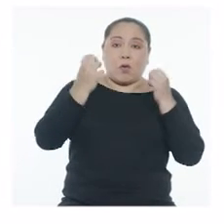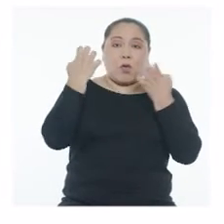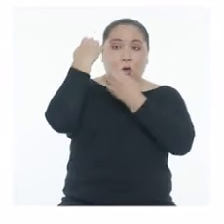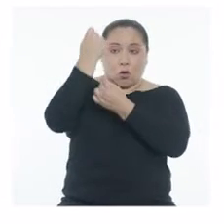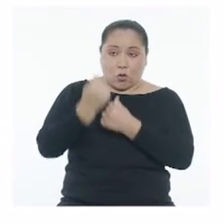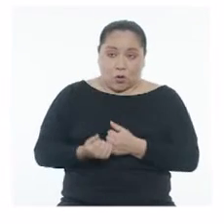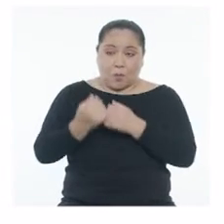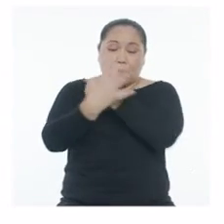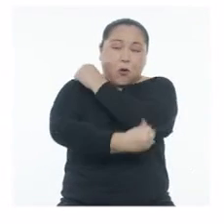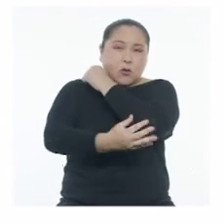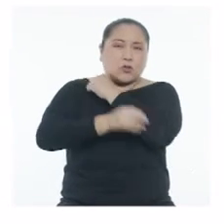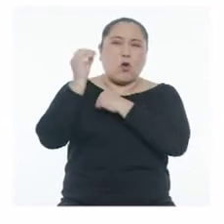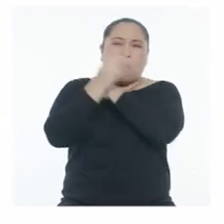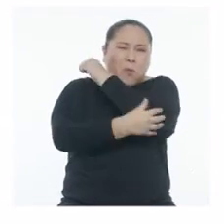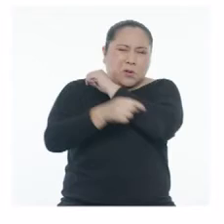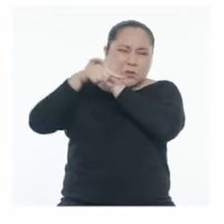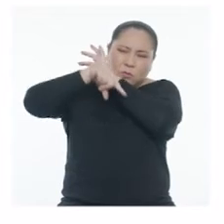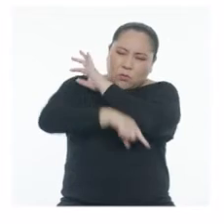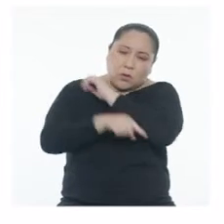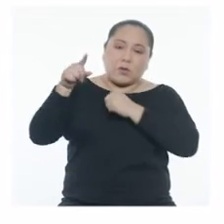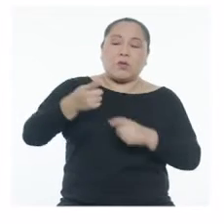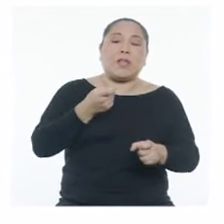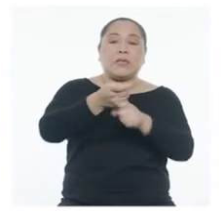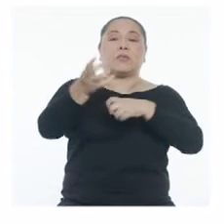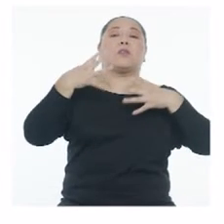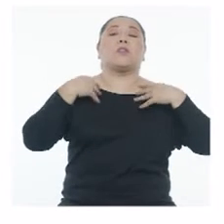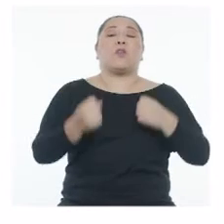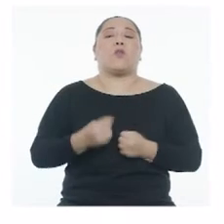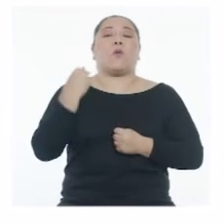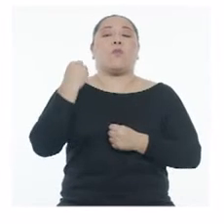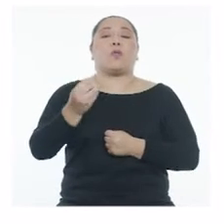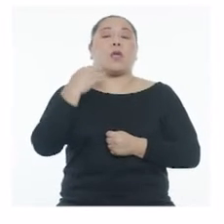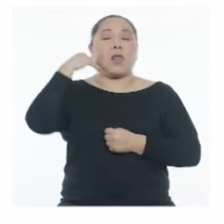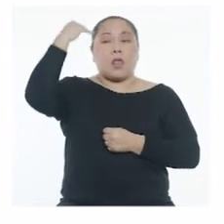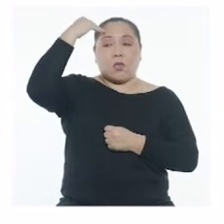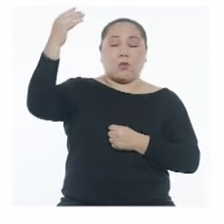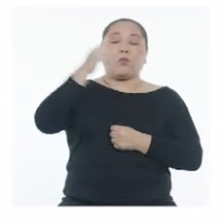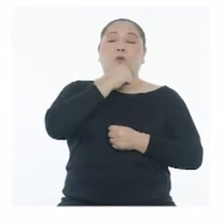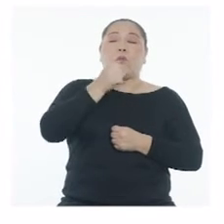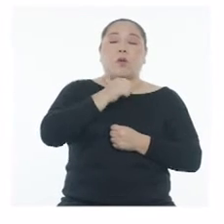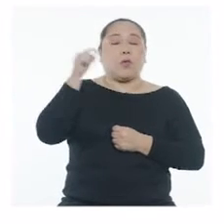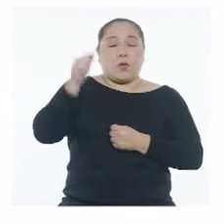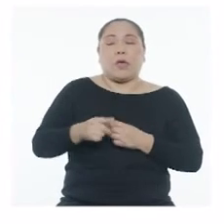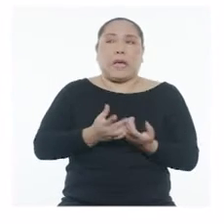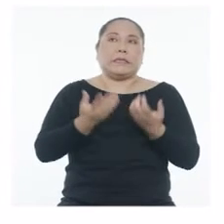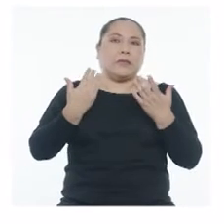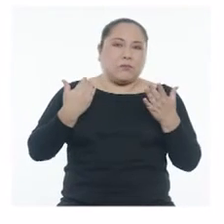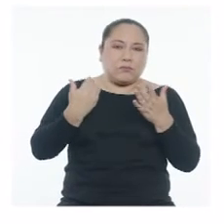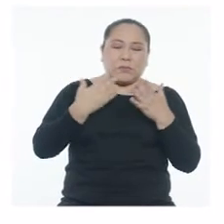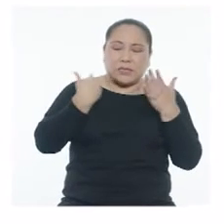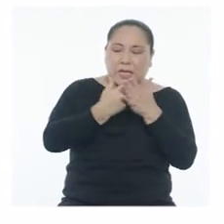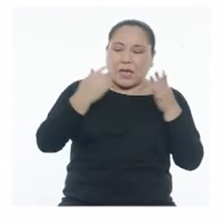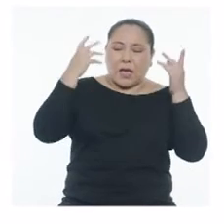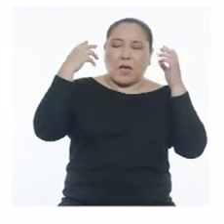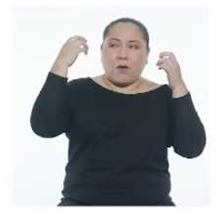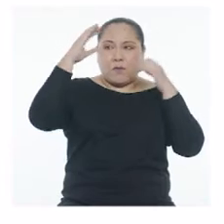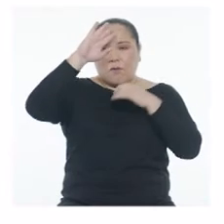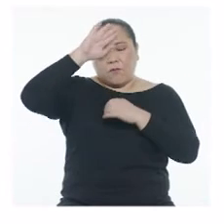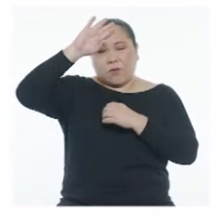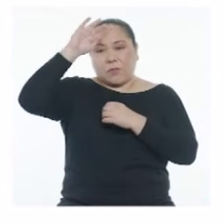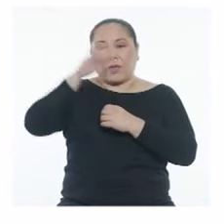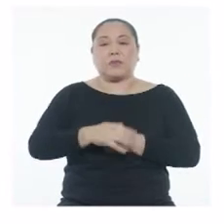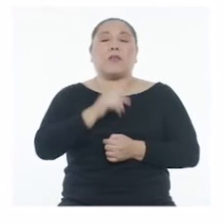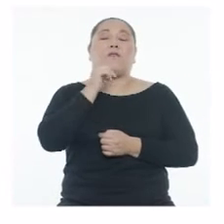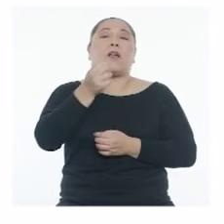de pobreza o pobreza extrema, esto afectará a su salud, ya que el adulto mayor estará predispuesto a enfermedades y tendrá problemas